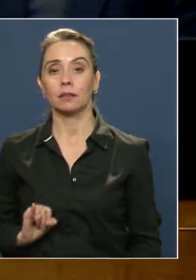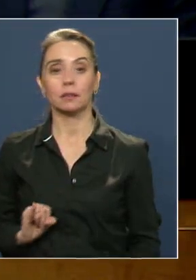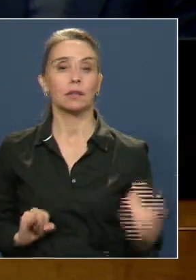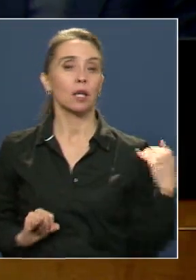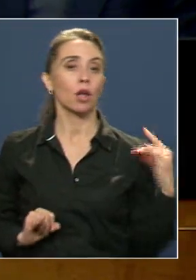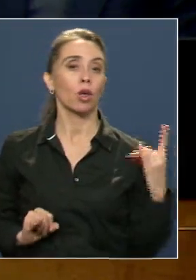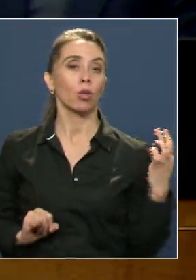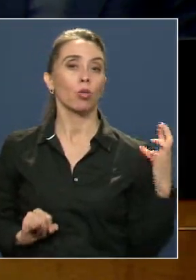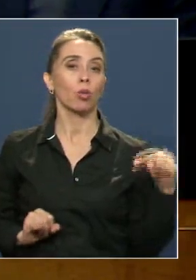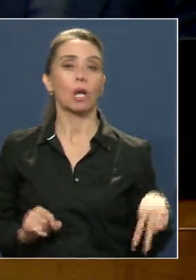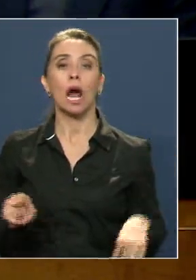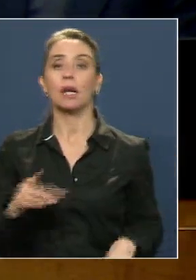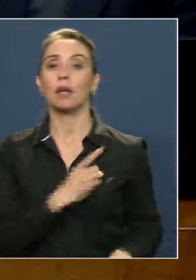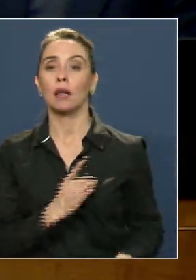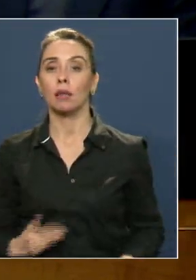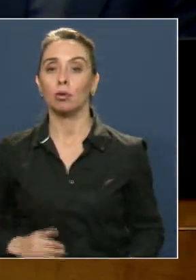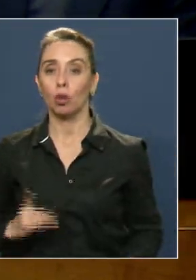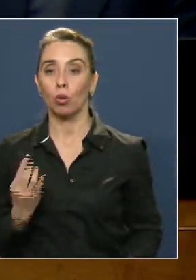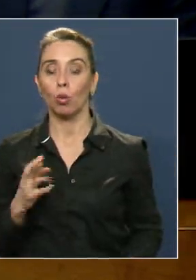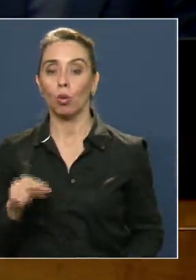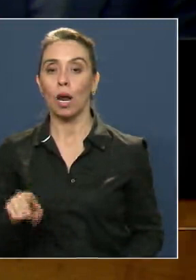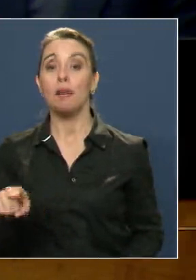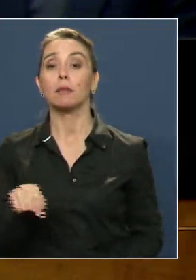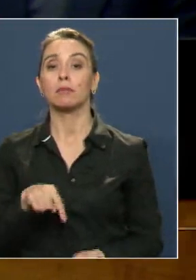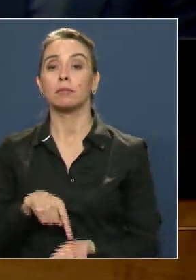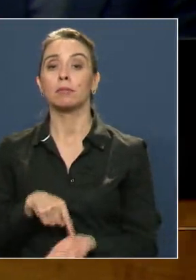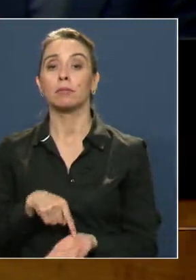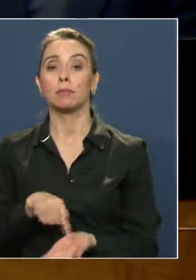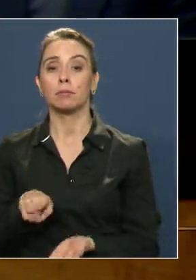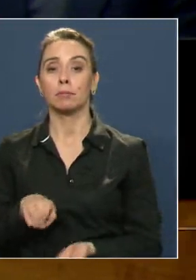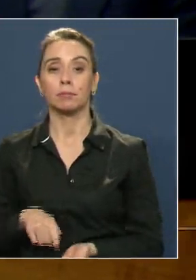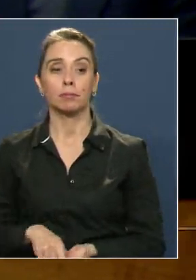Diputado Durán. Diputado Durán.